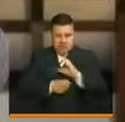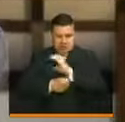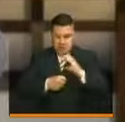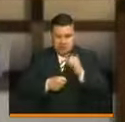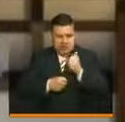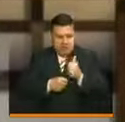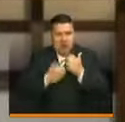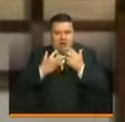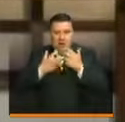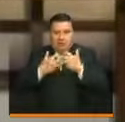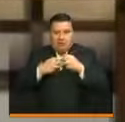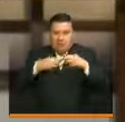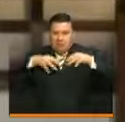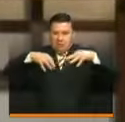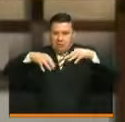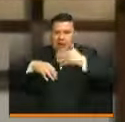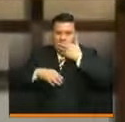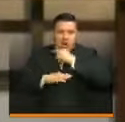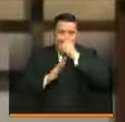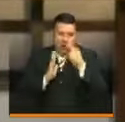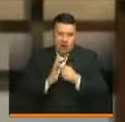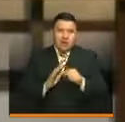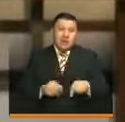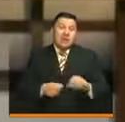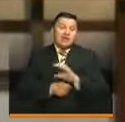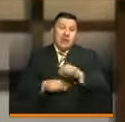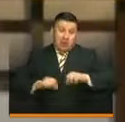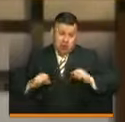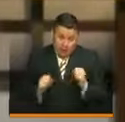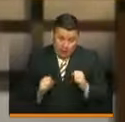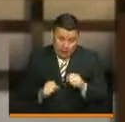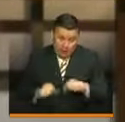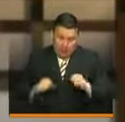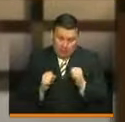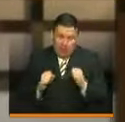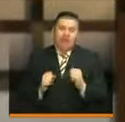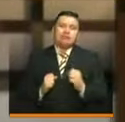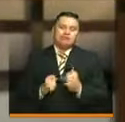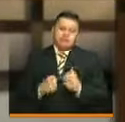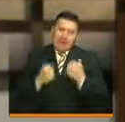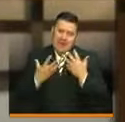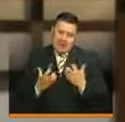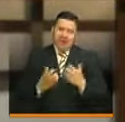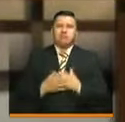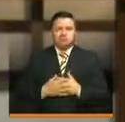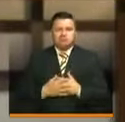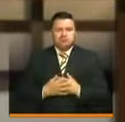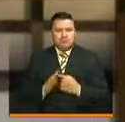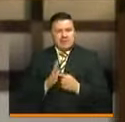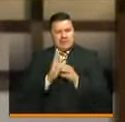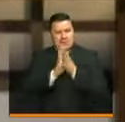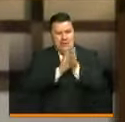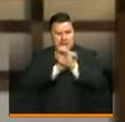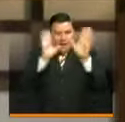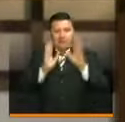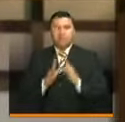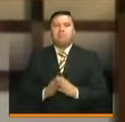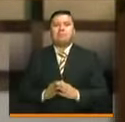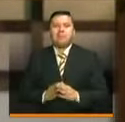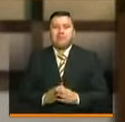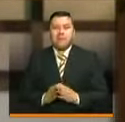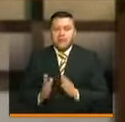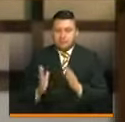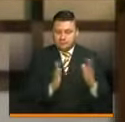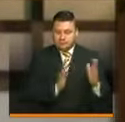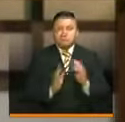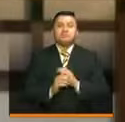venido funcionando bien y ese es el caso de la ciudad de Bogotá, con lo cual quiero dejar ese mensaje muy claro. Por el